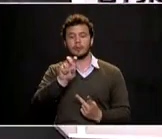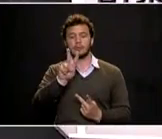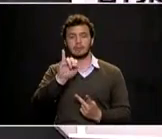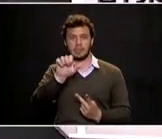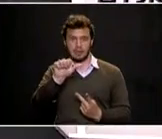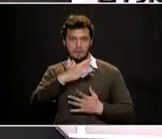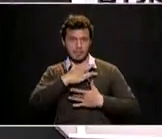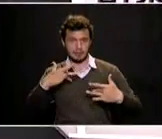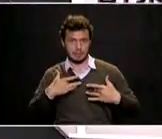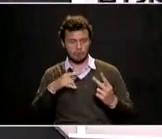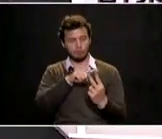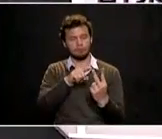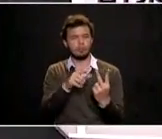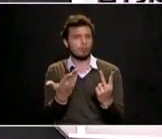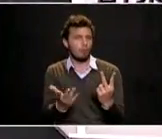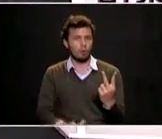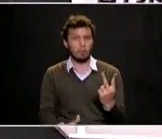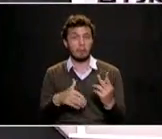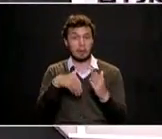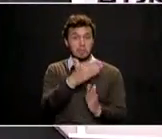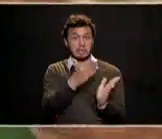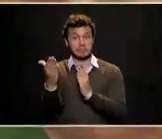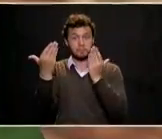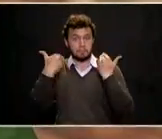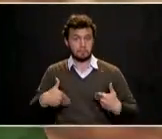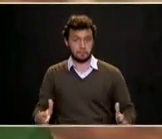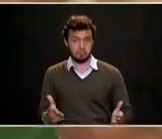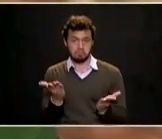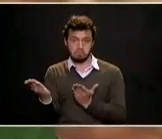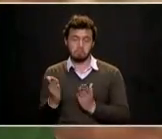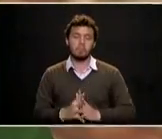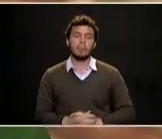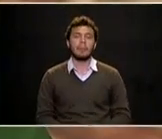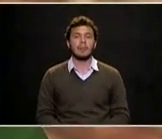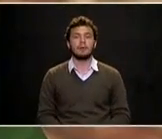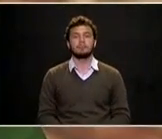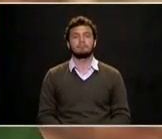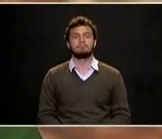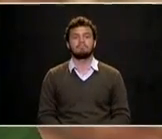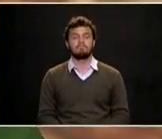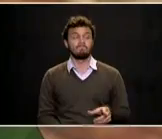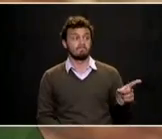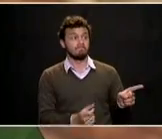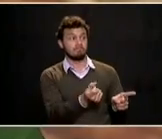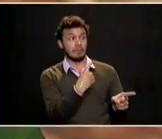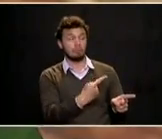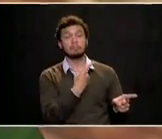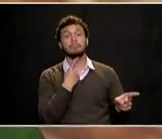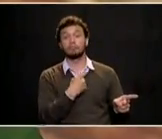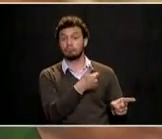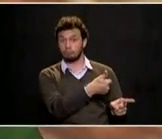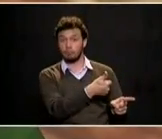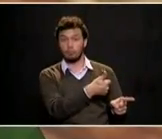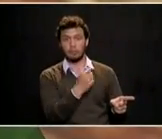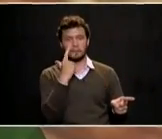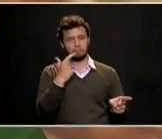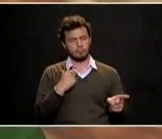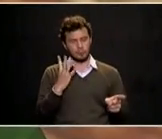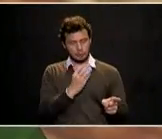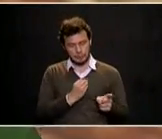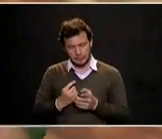la inicia la candidata Beatriz Rabe. Bueno, me gusta esa pregunta. Nosotros estamos trabajando en 3